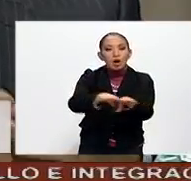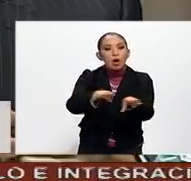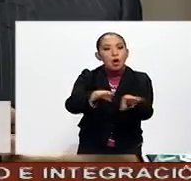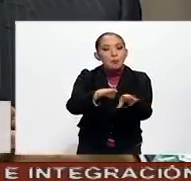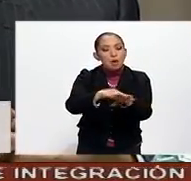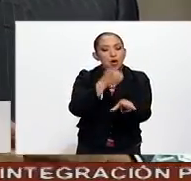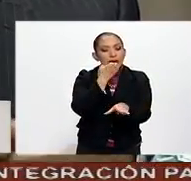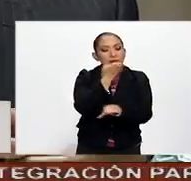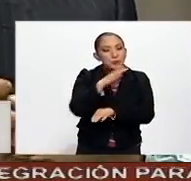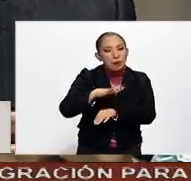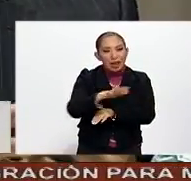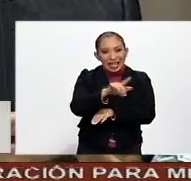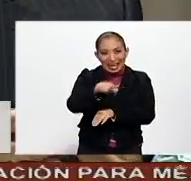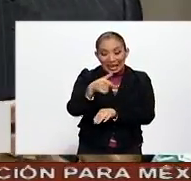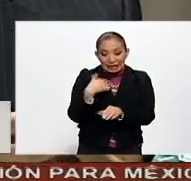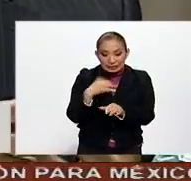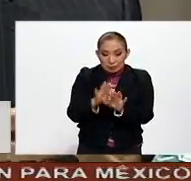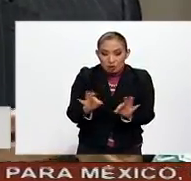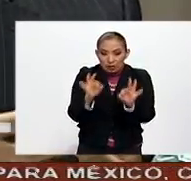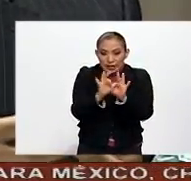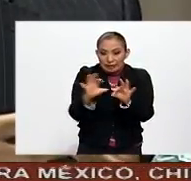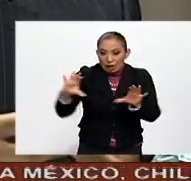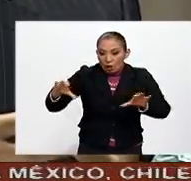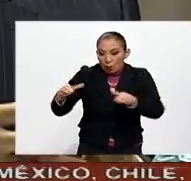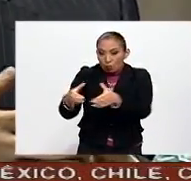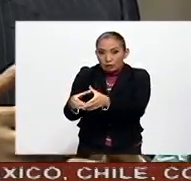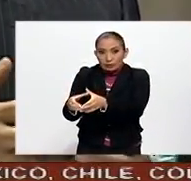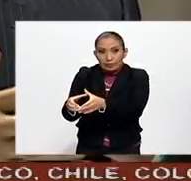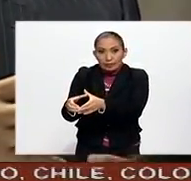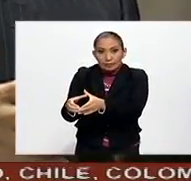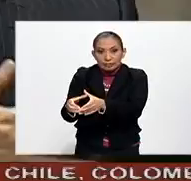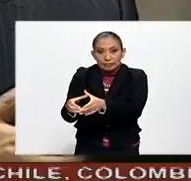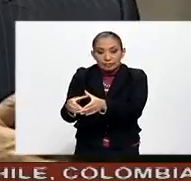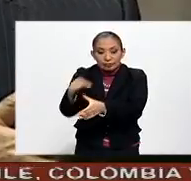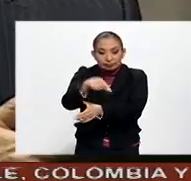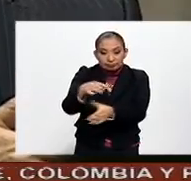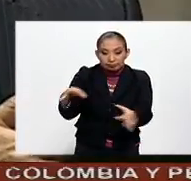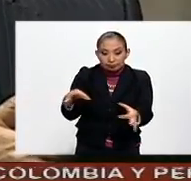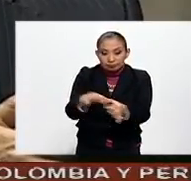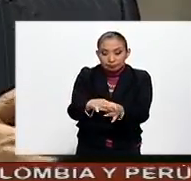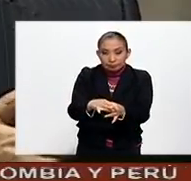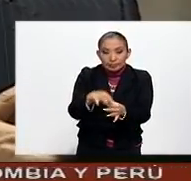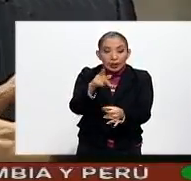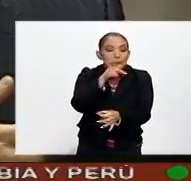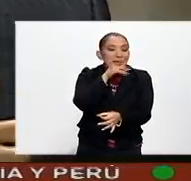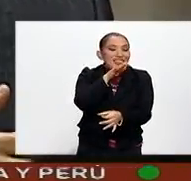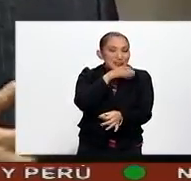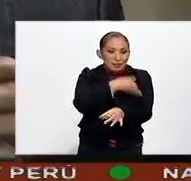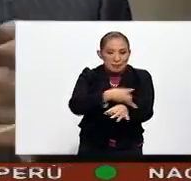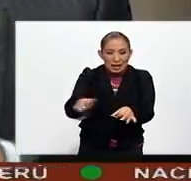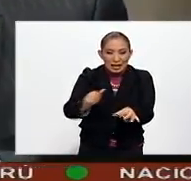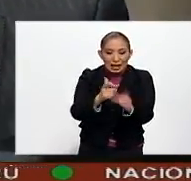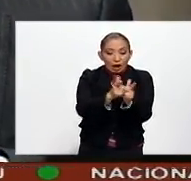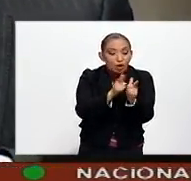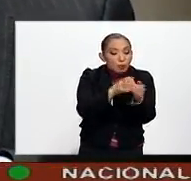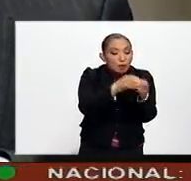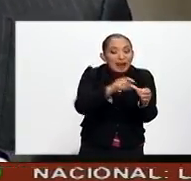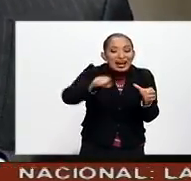la escuela es el centro de la comunidad. Es decir, las asociaciones de padres de familia son